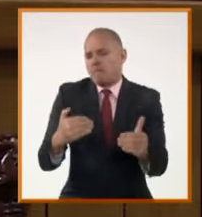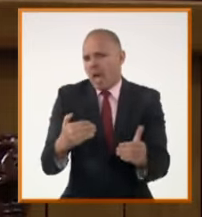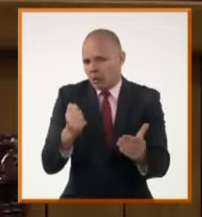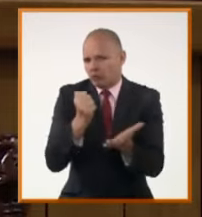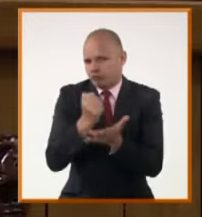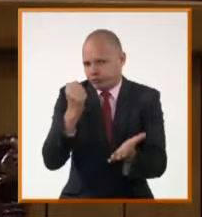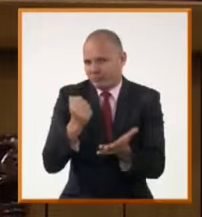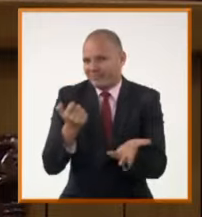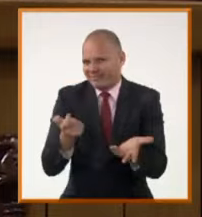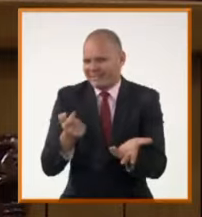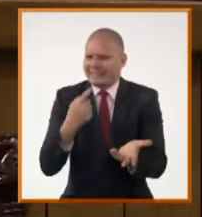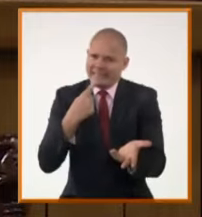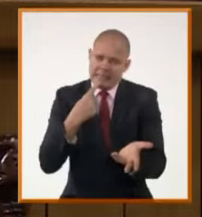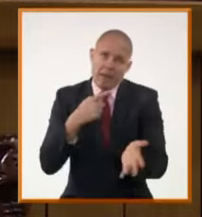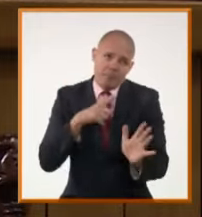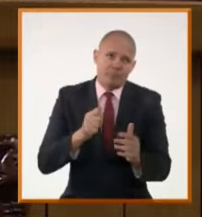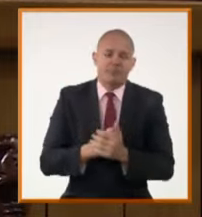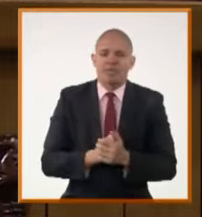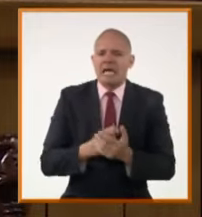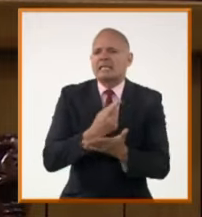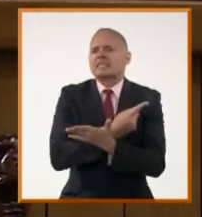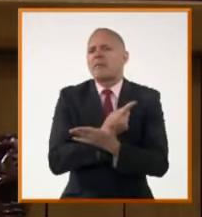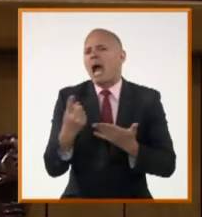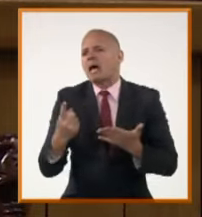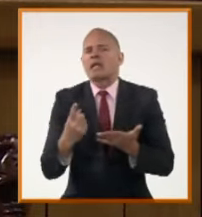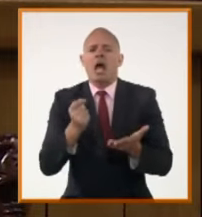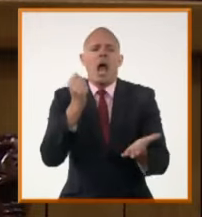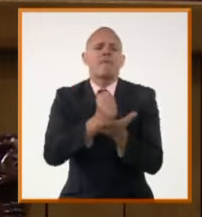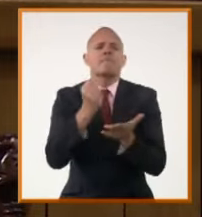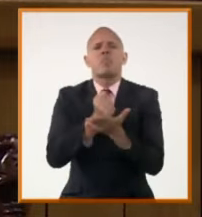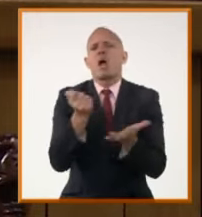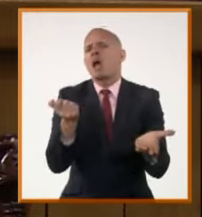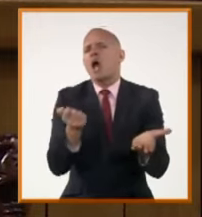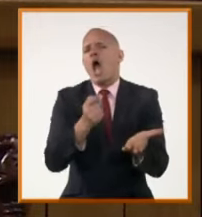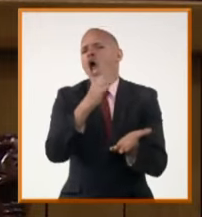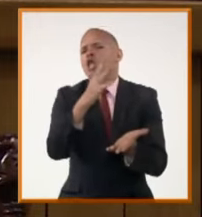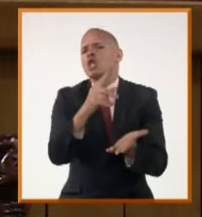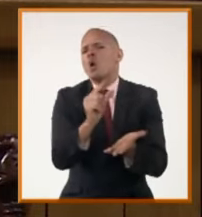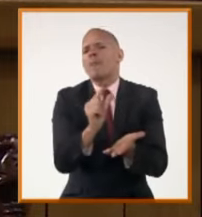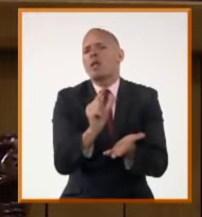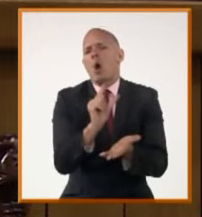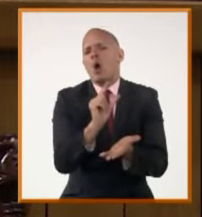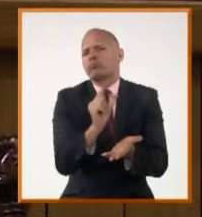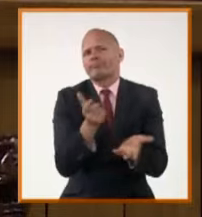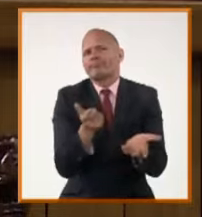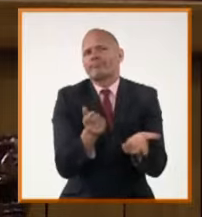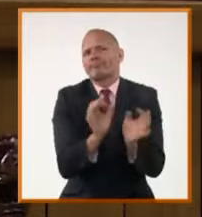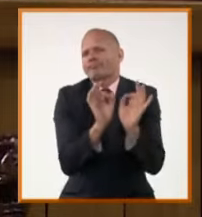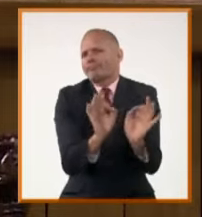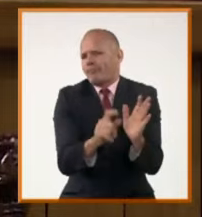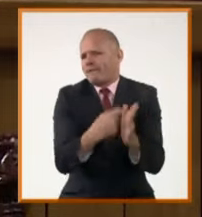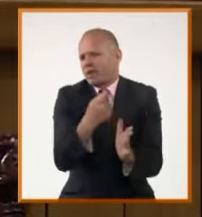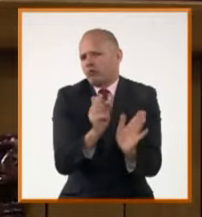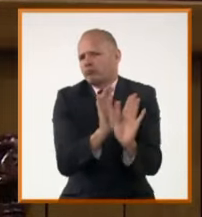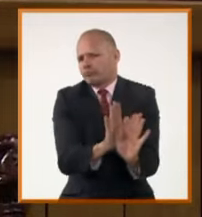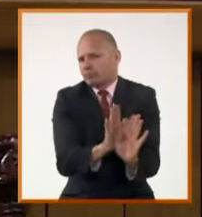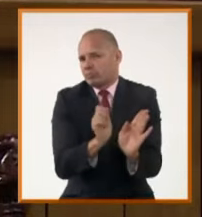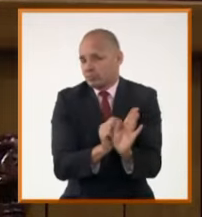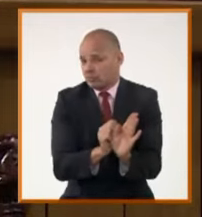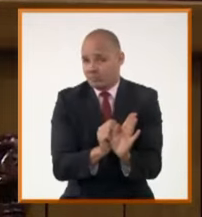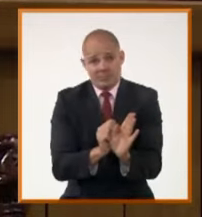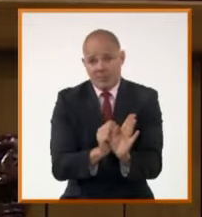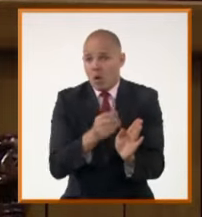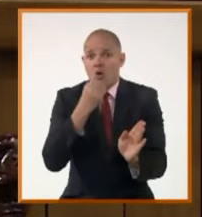aprobar semanalmente una cantidad de MIPYMES, por encima de la capacidad que teníamos para controlar y conducir